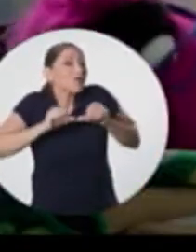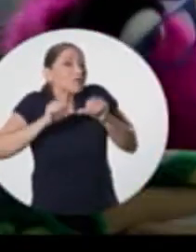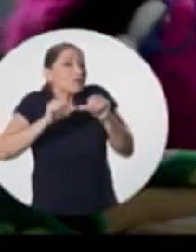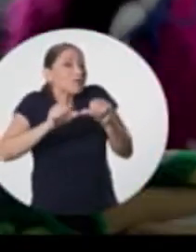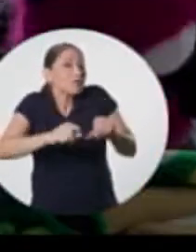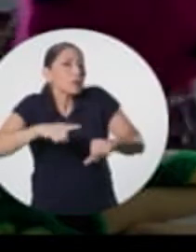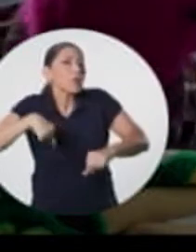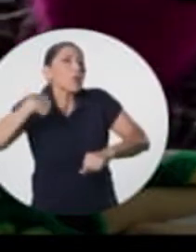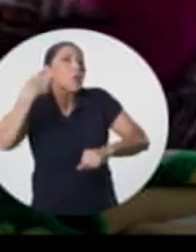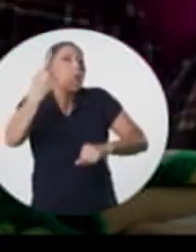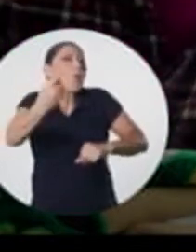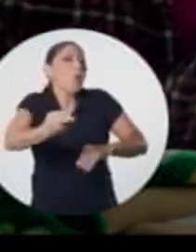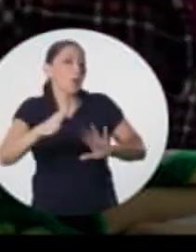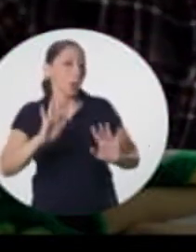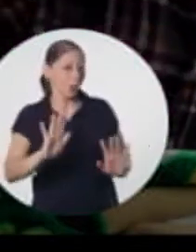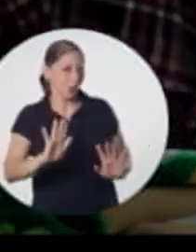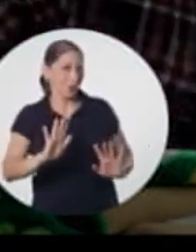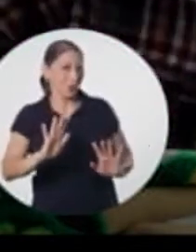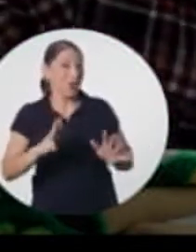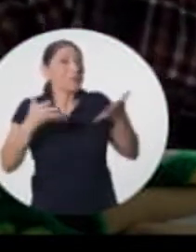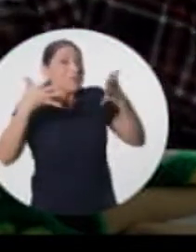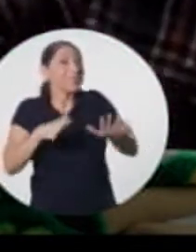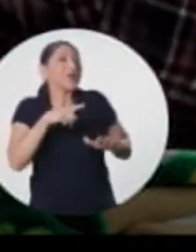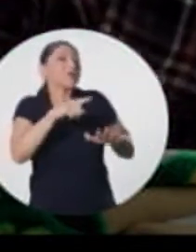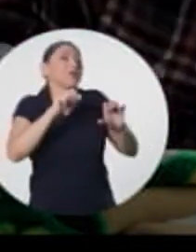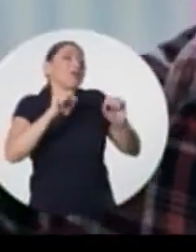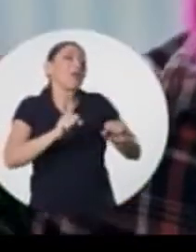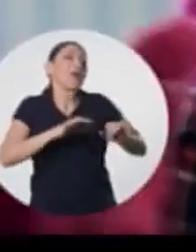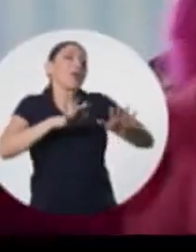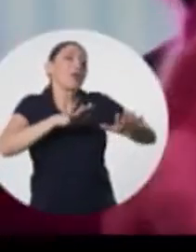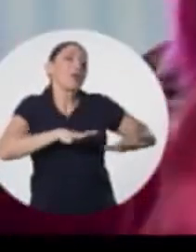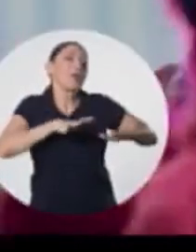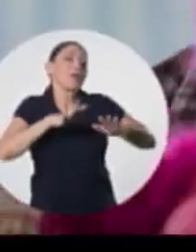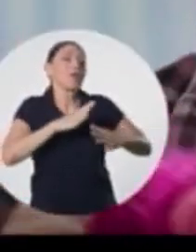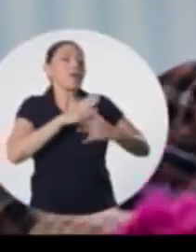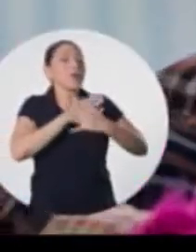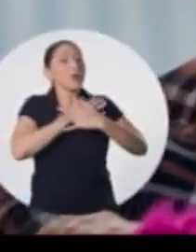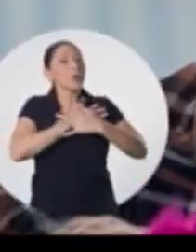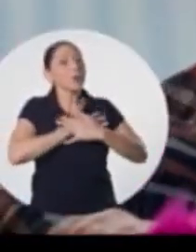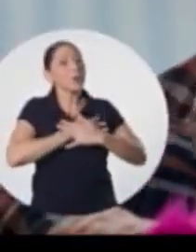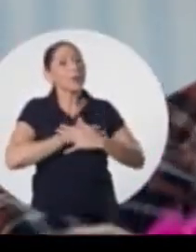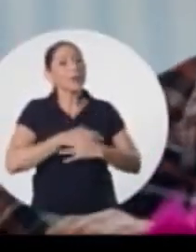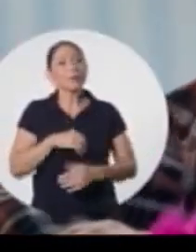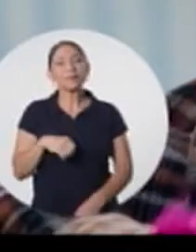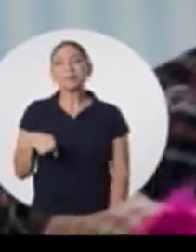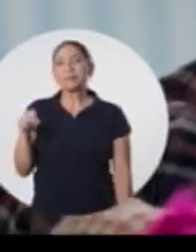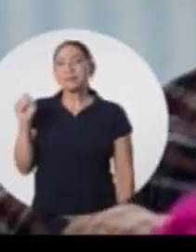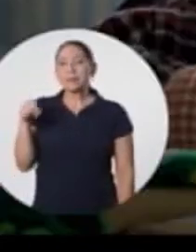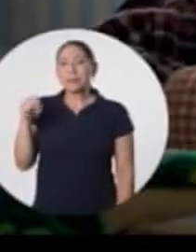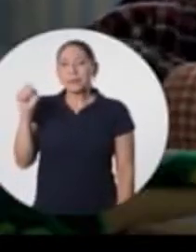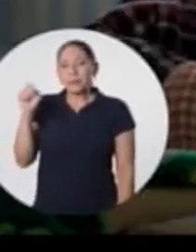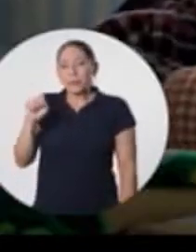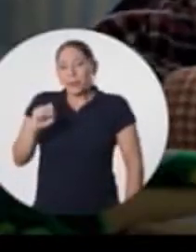un cuento para otro día, para que ya puedas